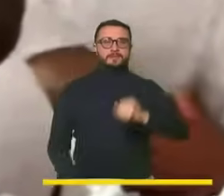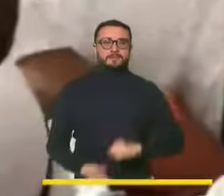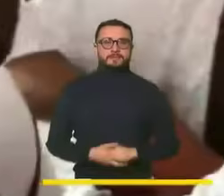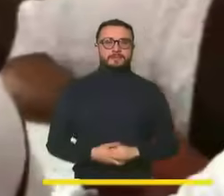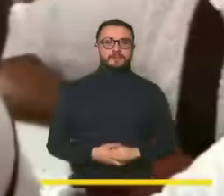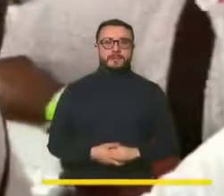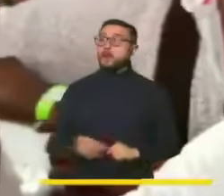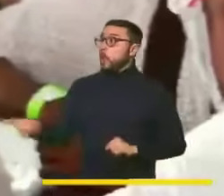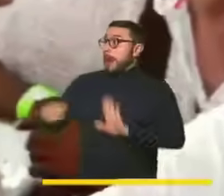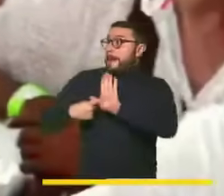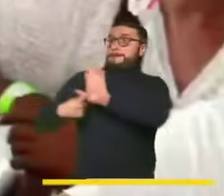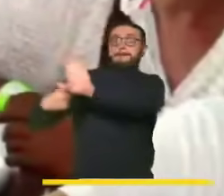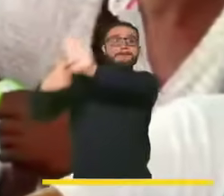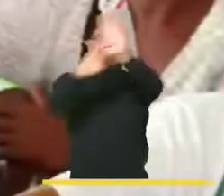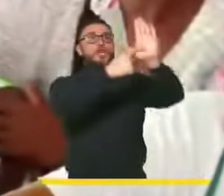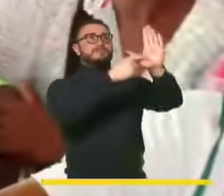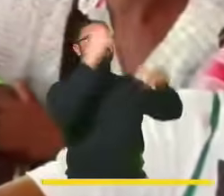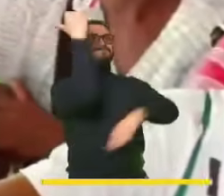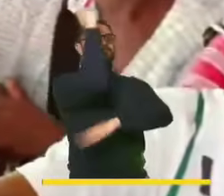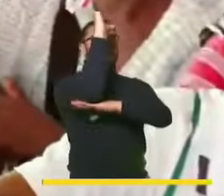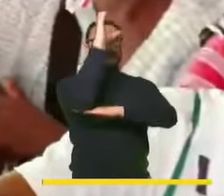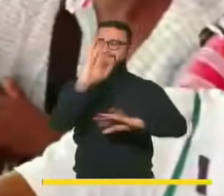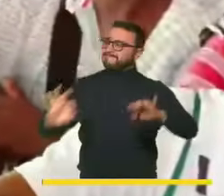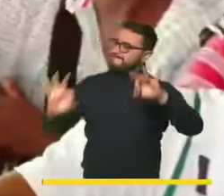que le da un ejemplo a Colombia,